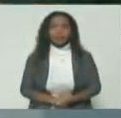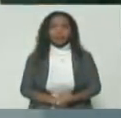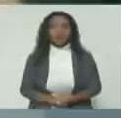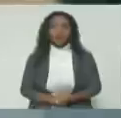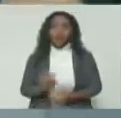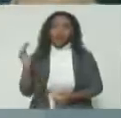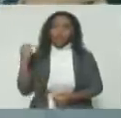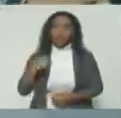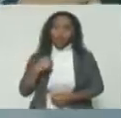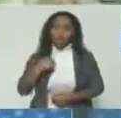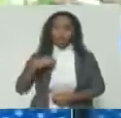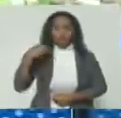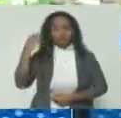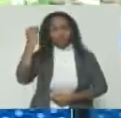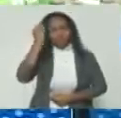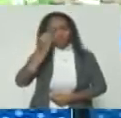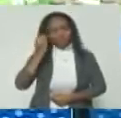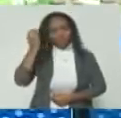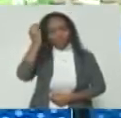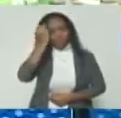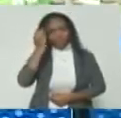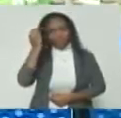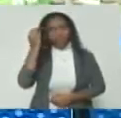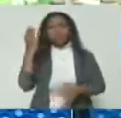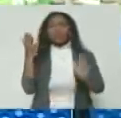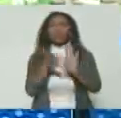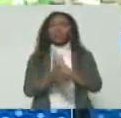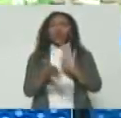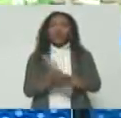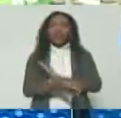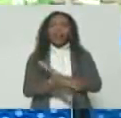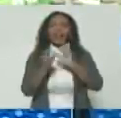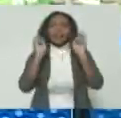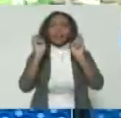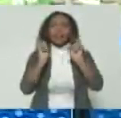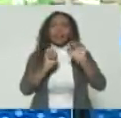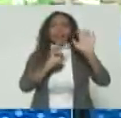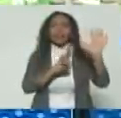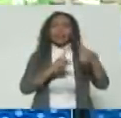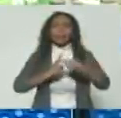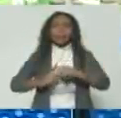vengo pensando sobre el tema del 7+7,